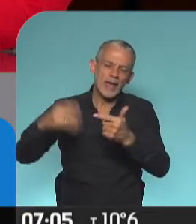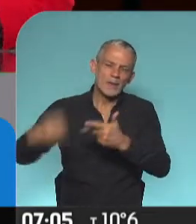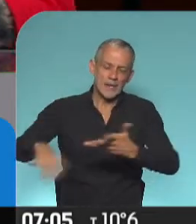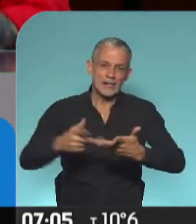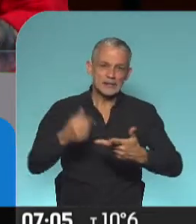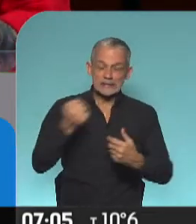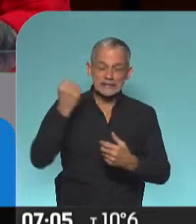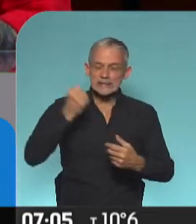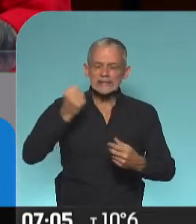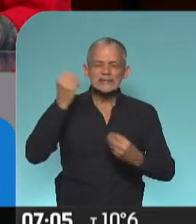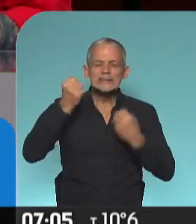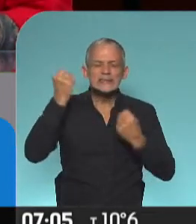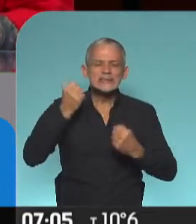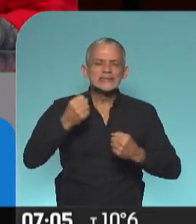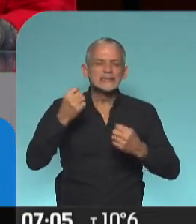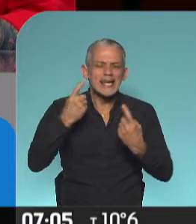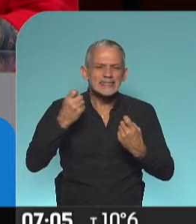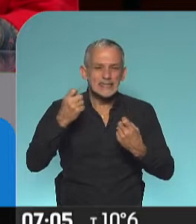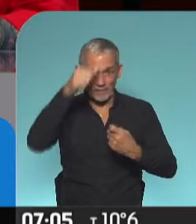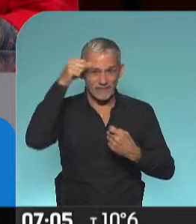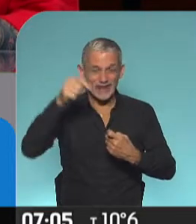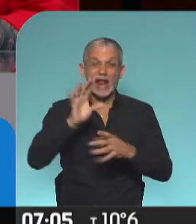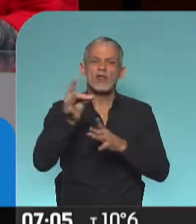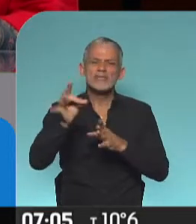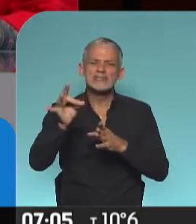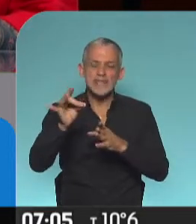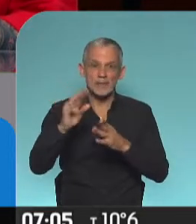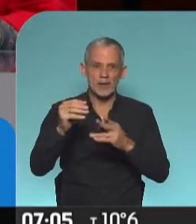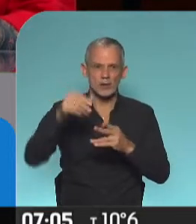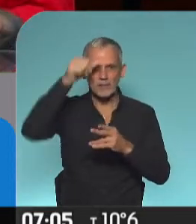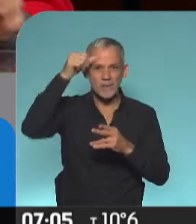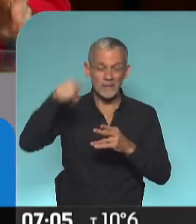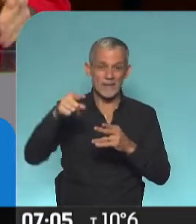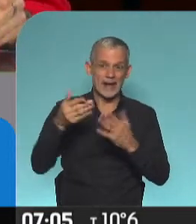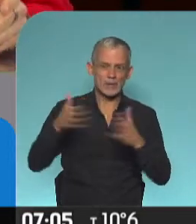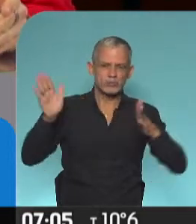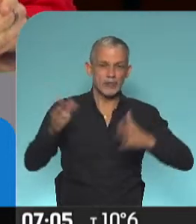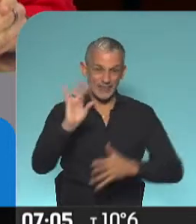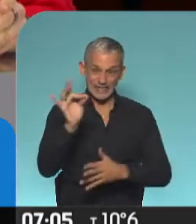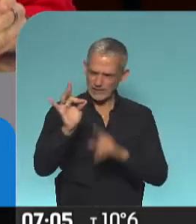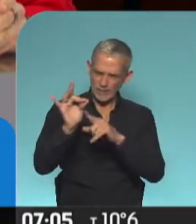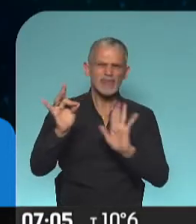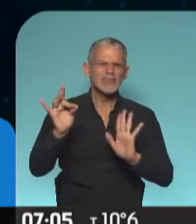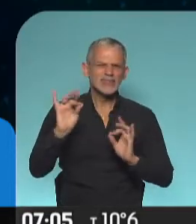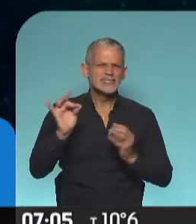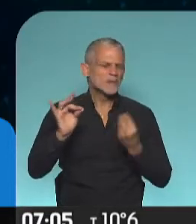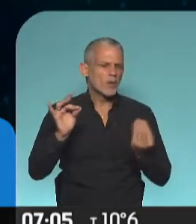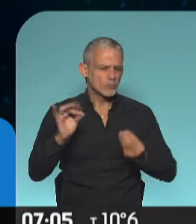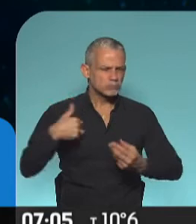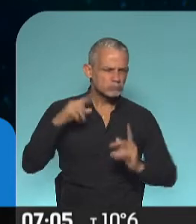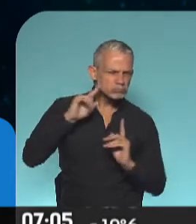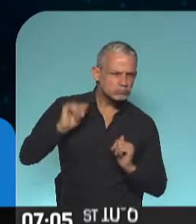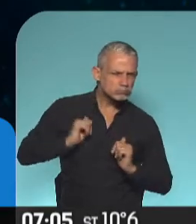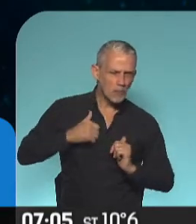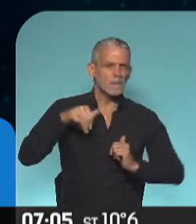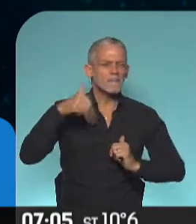está depositada en lo que pueda pasar a partir de diciembre con la temporada de verano. Dijiste diciembre, me quedo con eso. La escuchaba a la vicegobernadora